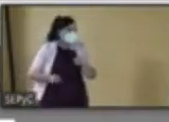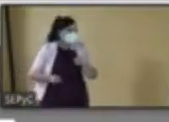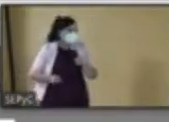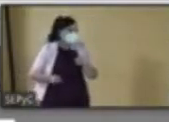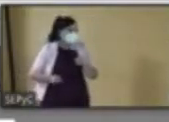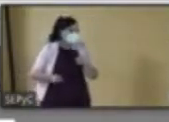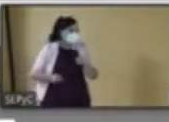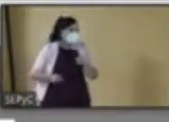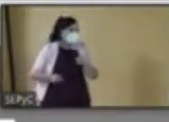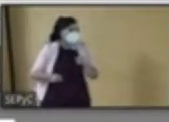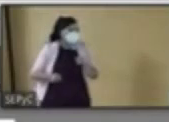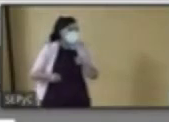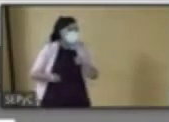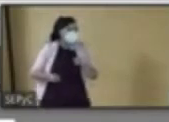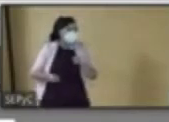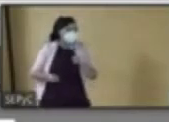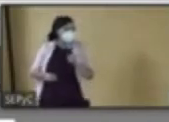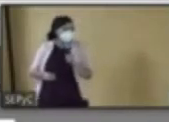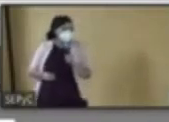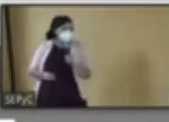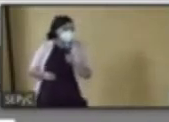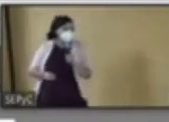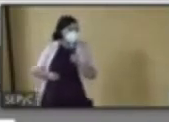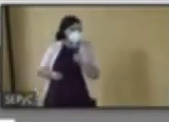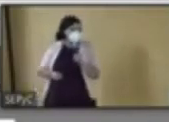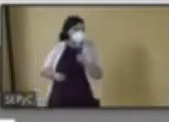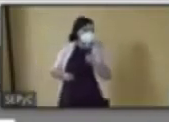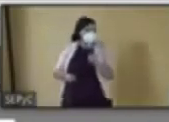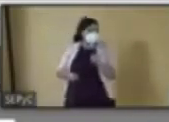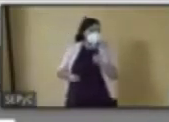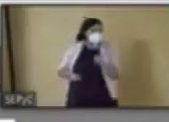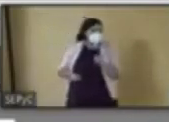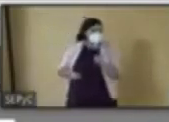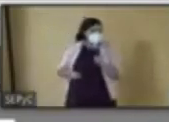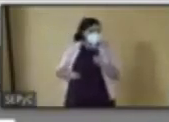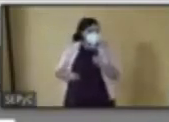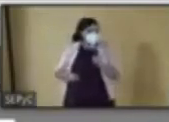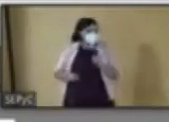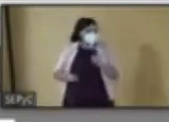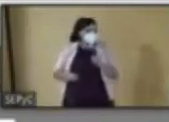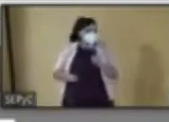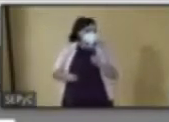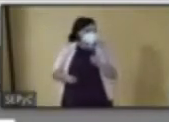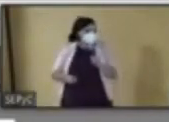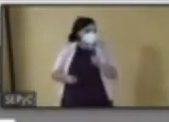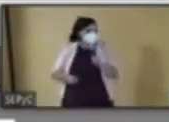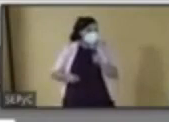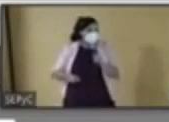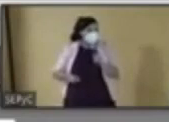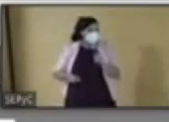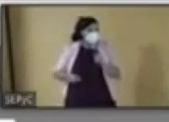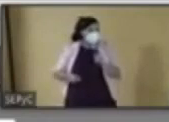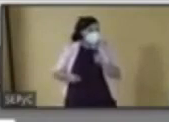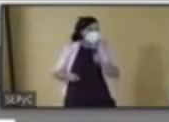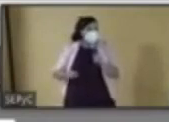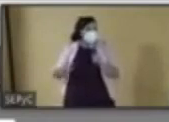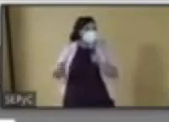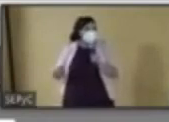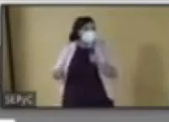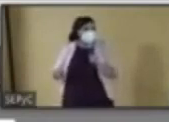Hay que identificar de conformidad con qué documento le estoy otorgando valor al inmueble o en qué documento